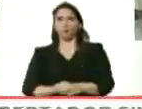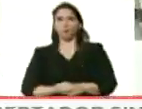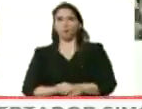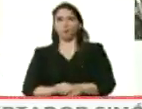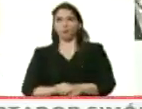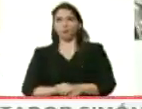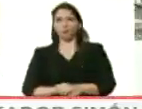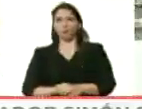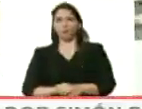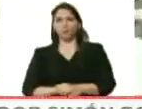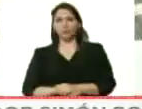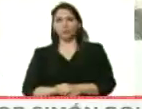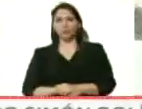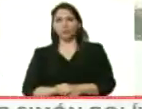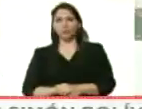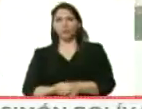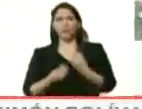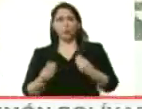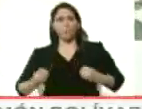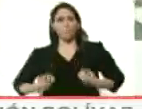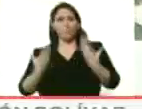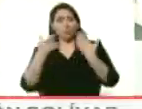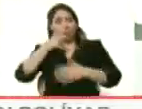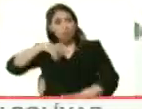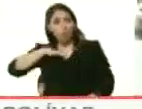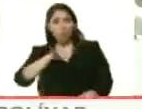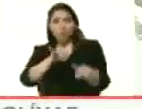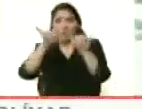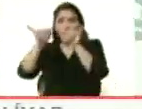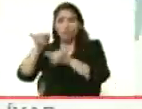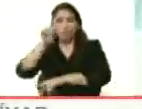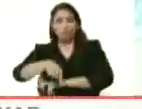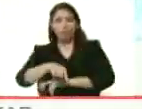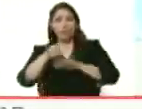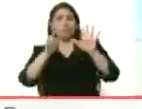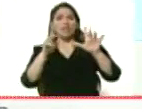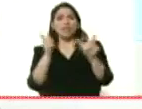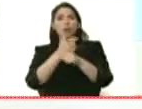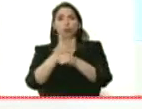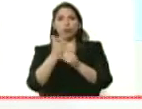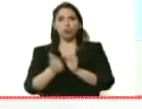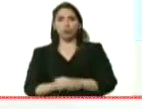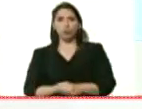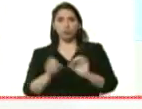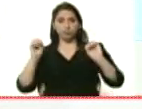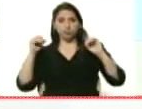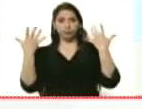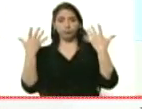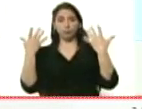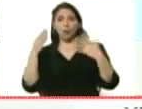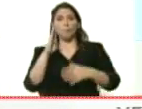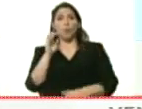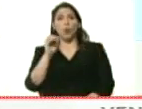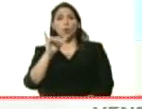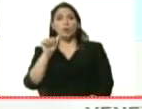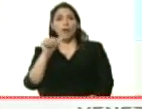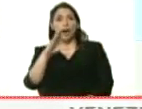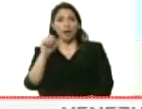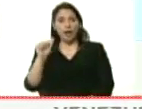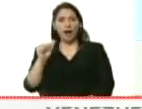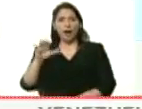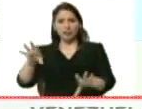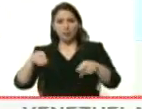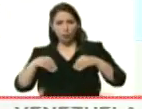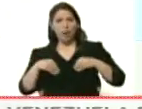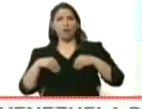allí Rondón como una expresión del pueblo mismo. 7 de agosto, triunfa en Boyacá, asegurando la